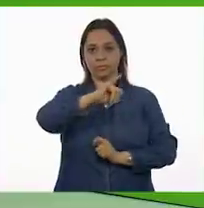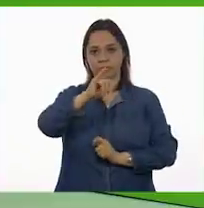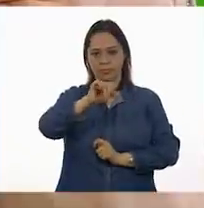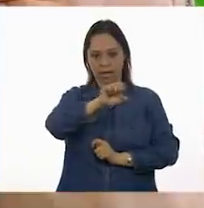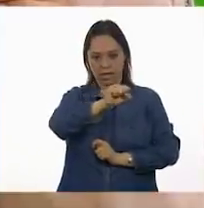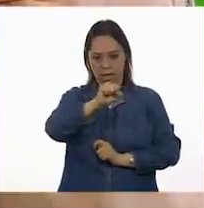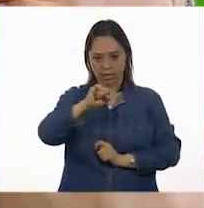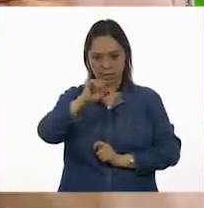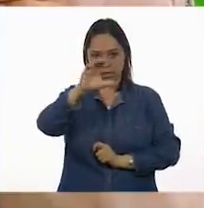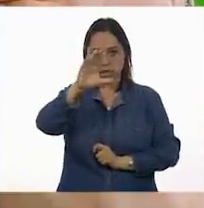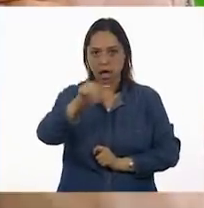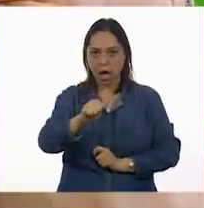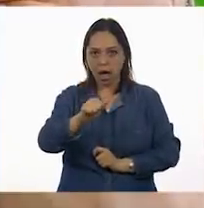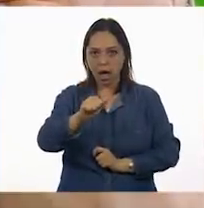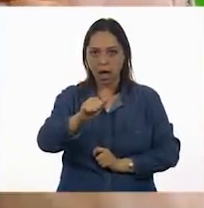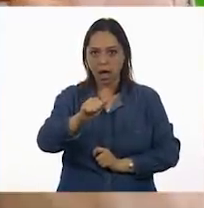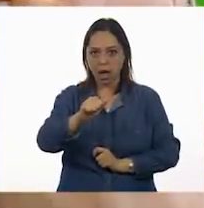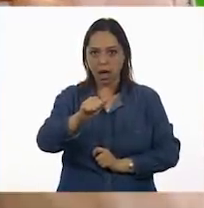Jessica.